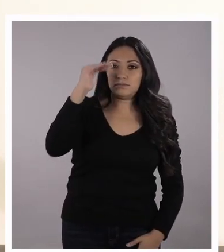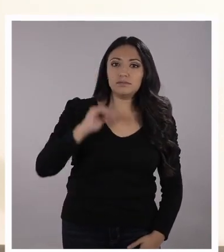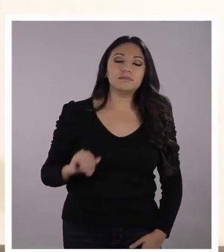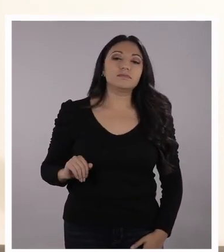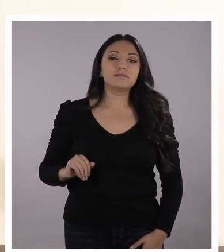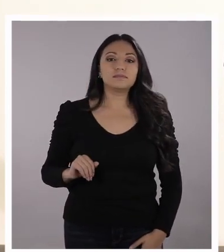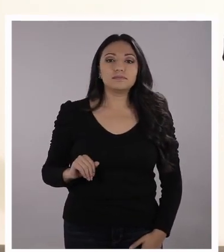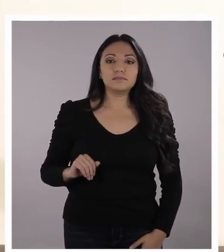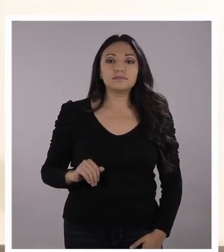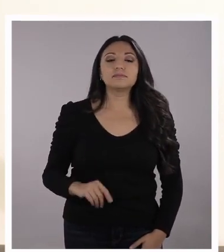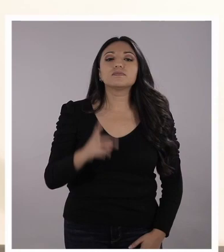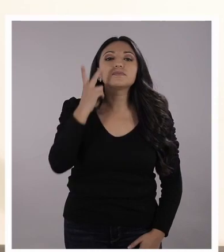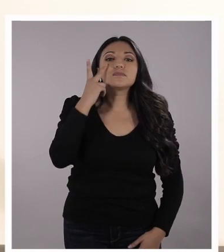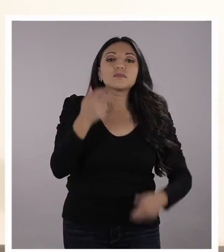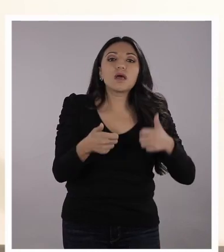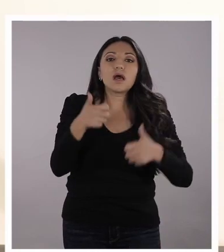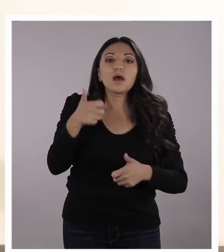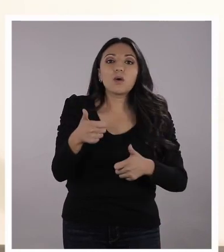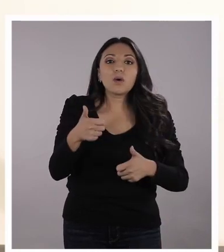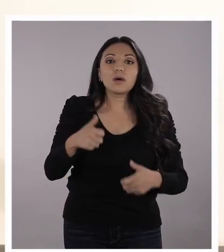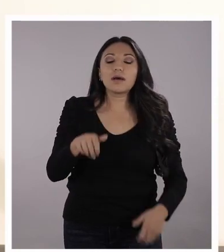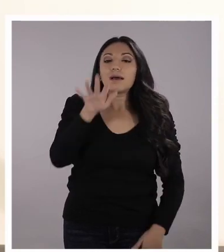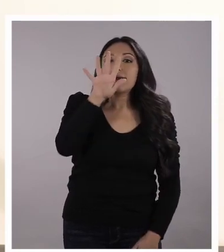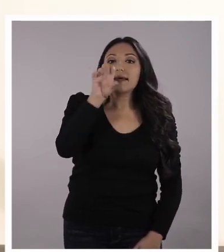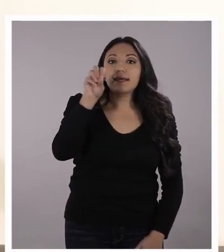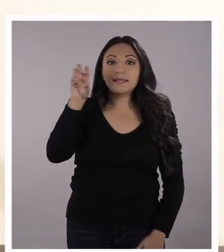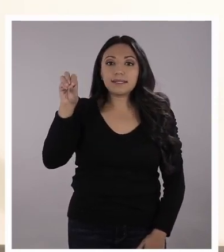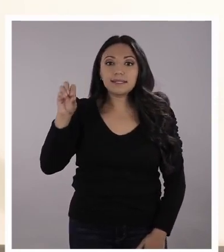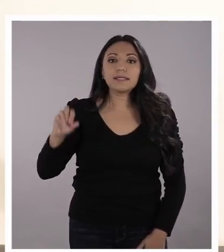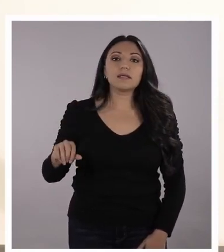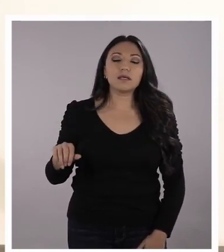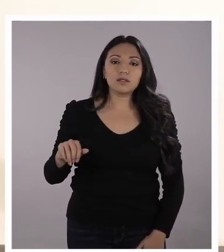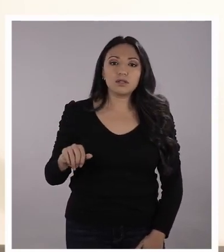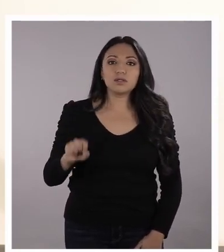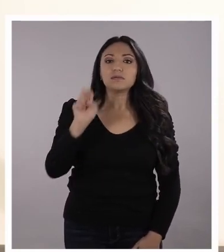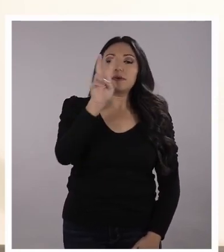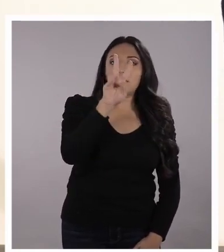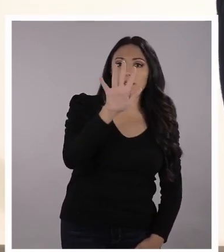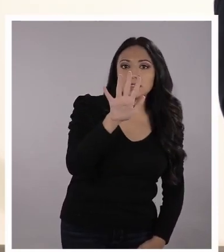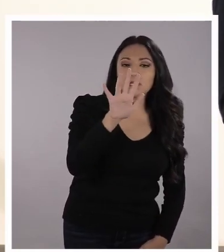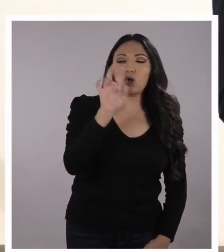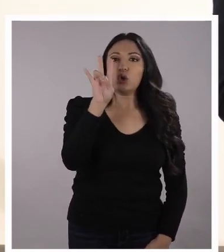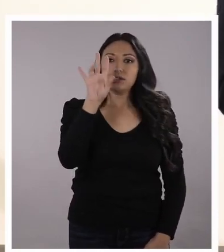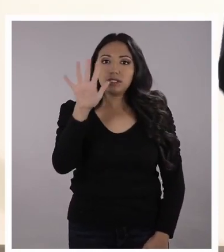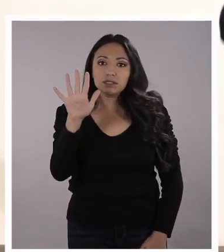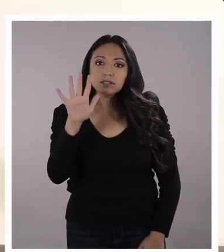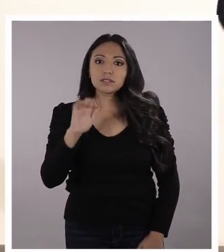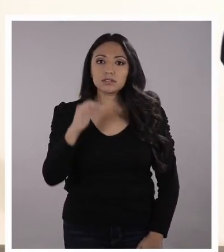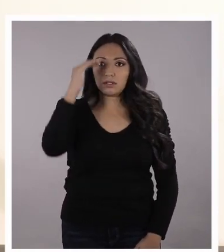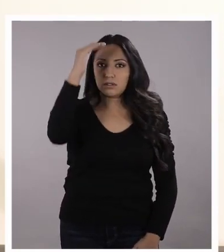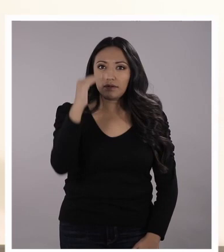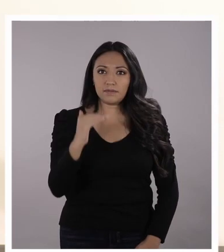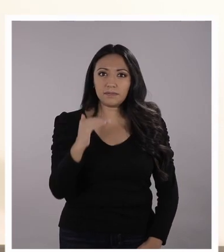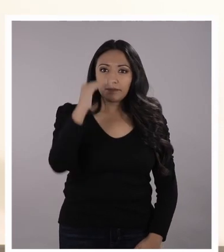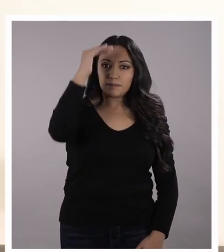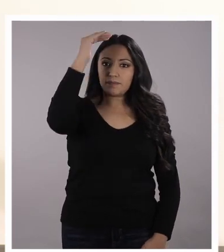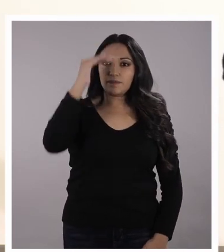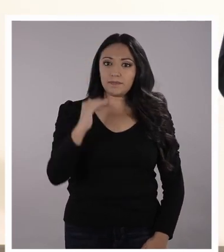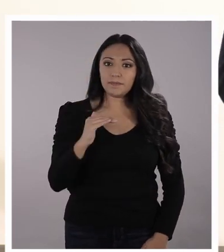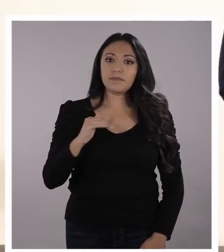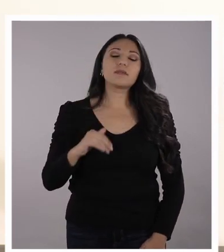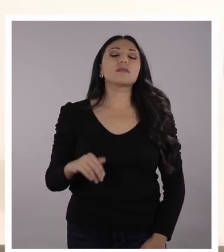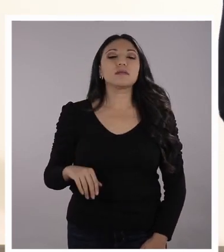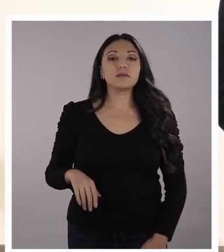ejemplo, ya. Vamos a calcular cuál sería el peso de 500 gramos, de 25 gramos, de 75 gramos. Entonces necesitamos